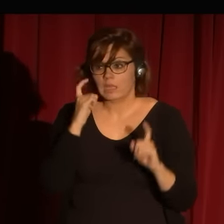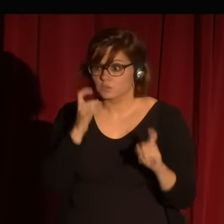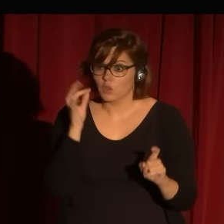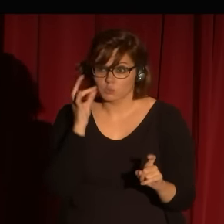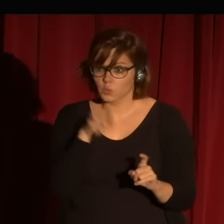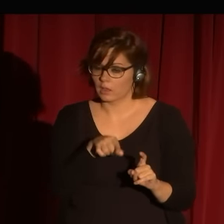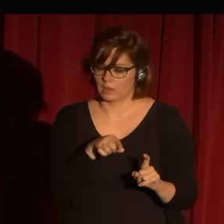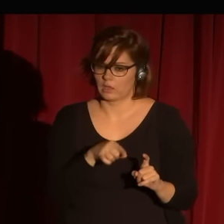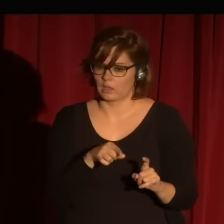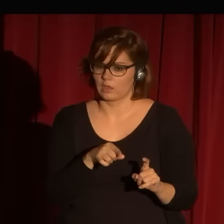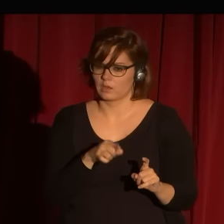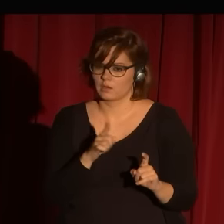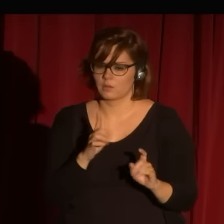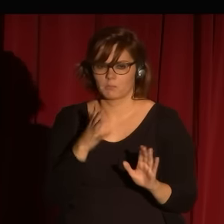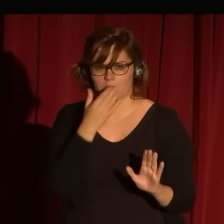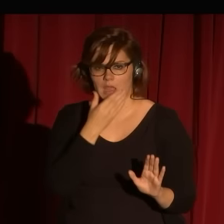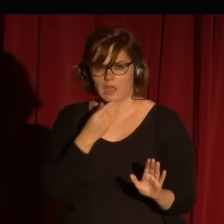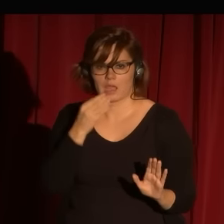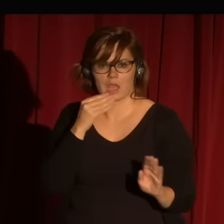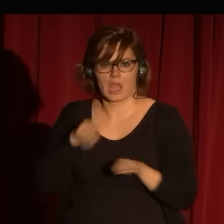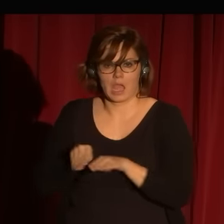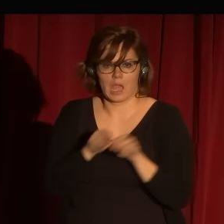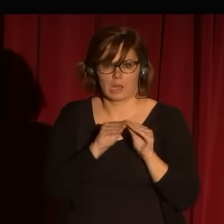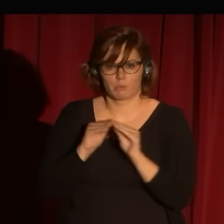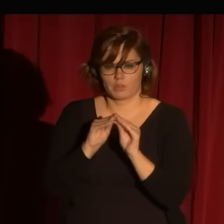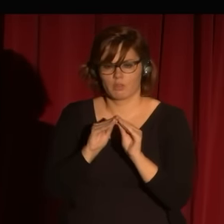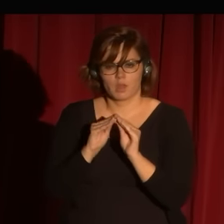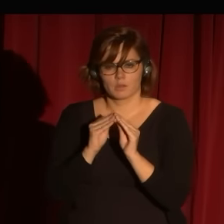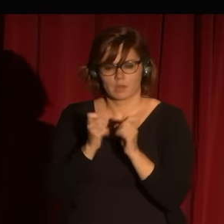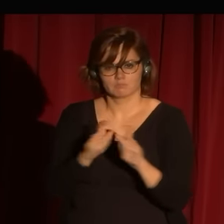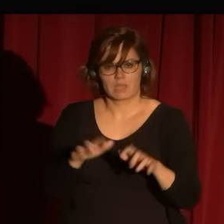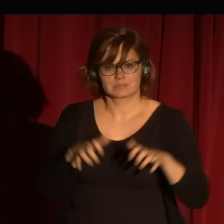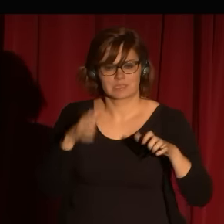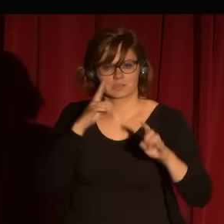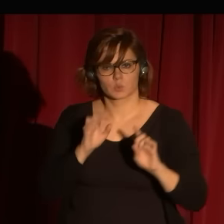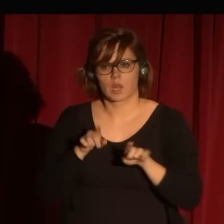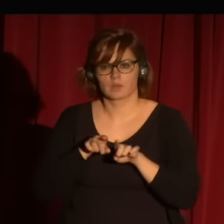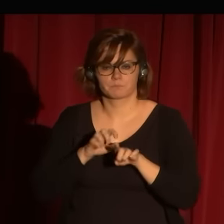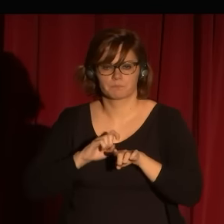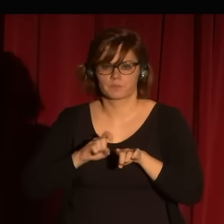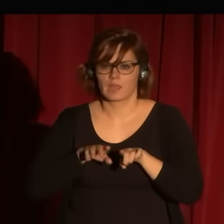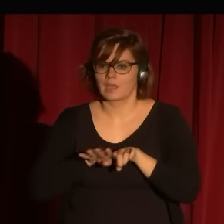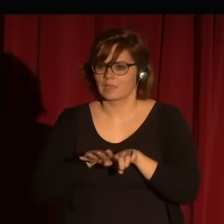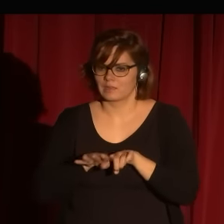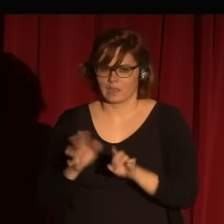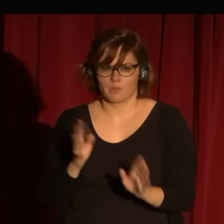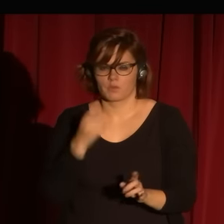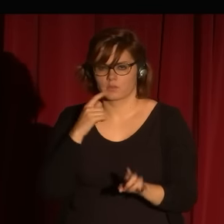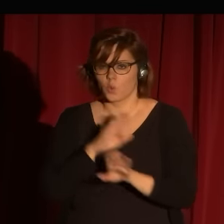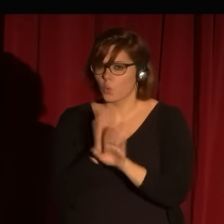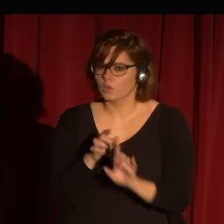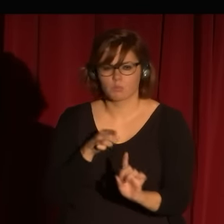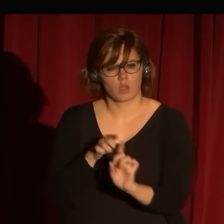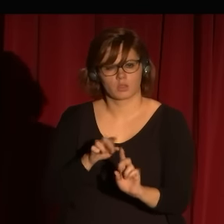ella por armonizar por crear escenas que respondan a lo que dicen los críticos contemporáneos y lo que dicen es que en última instancia el